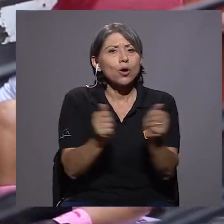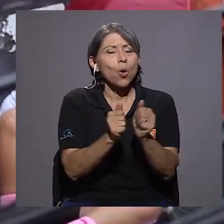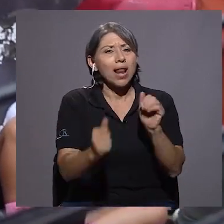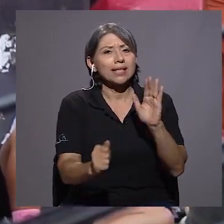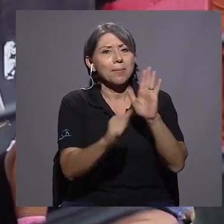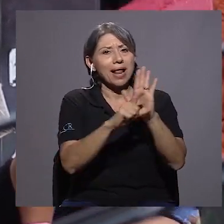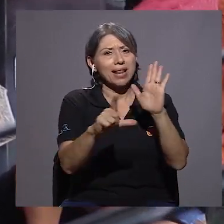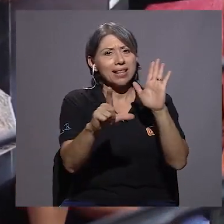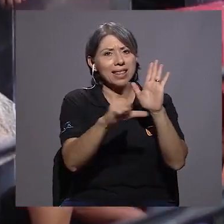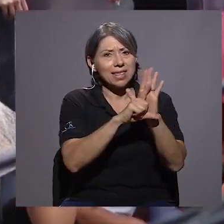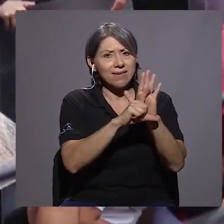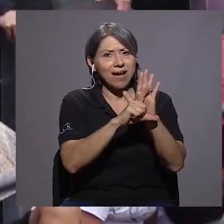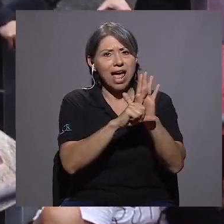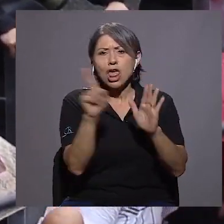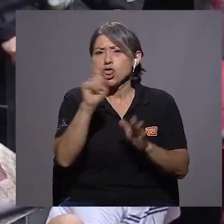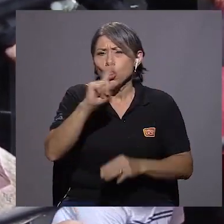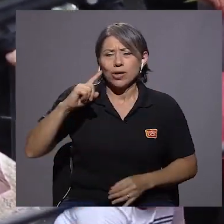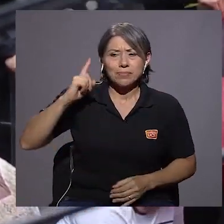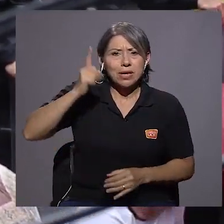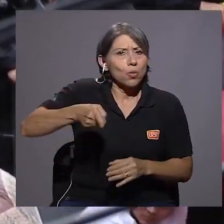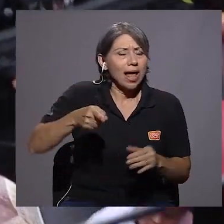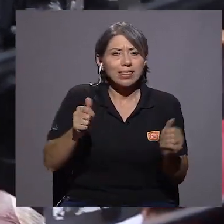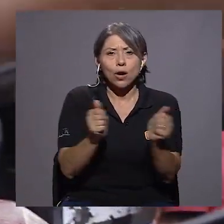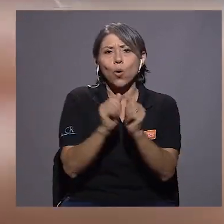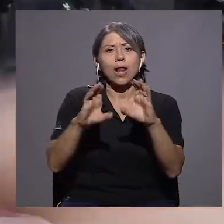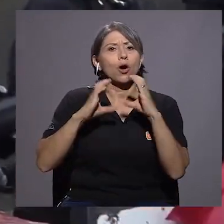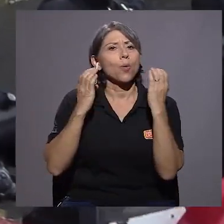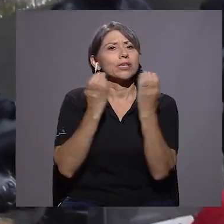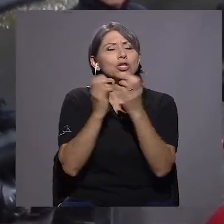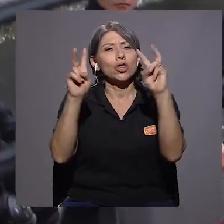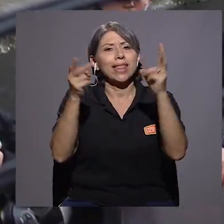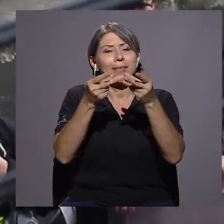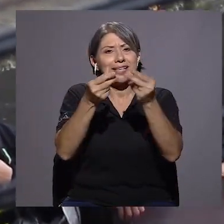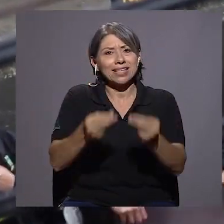es vinculante con la Asamblea Legislativa,